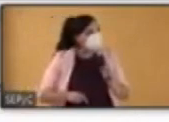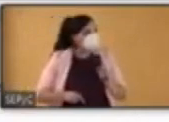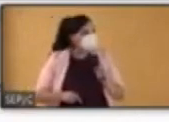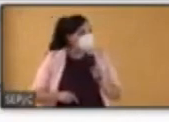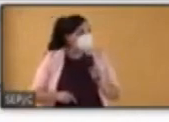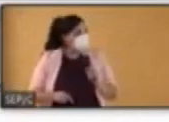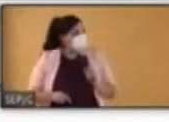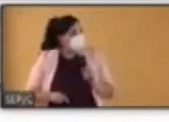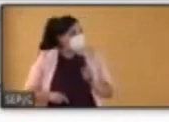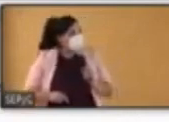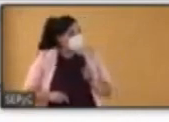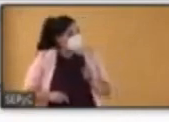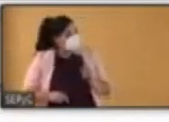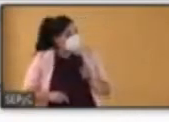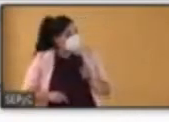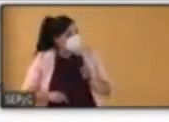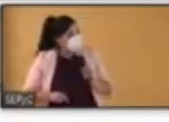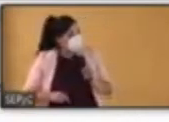Asimismo,